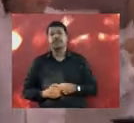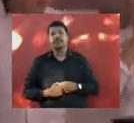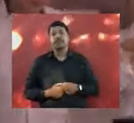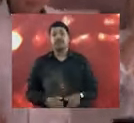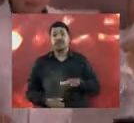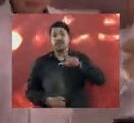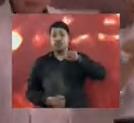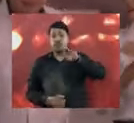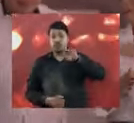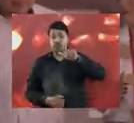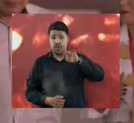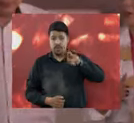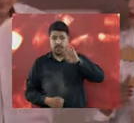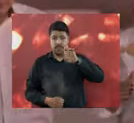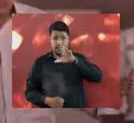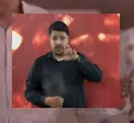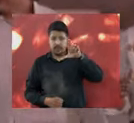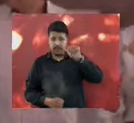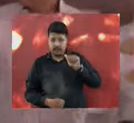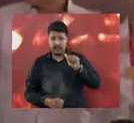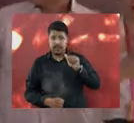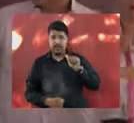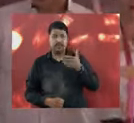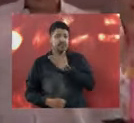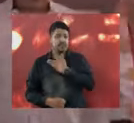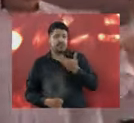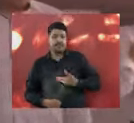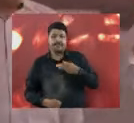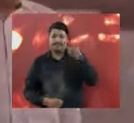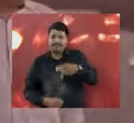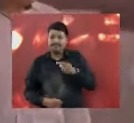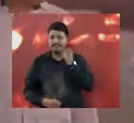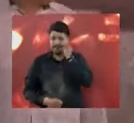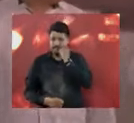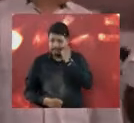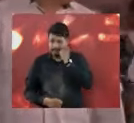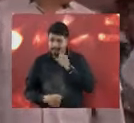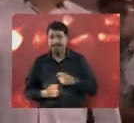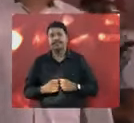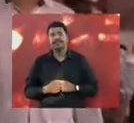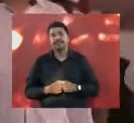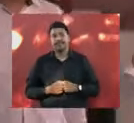Lulú Barrera, presidenta municipal.